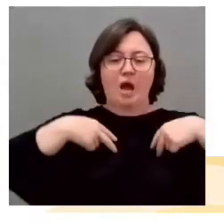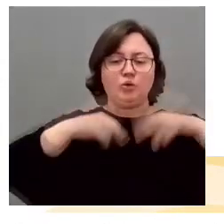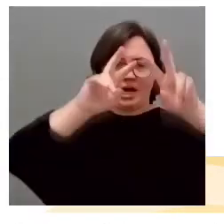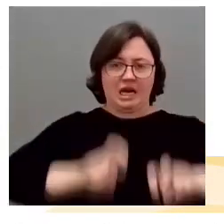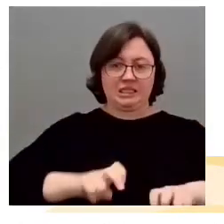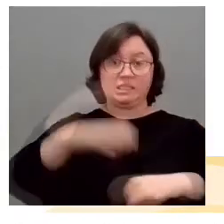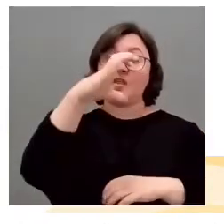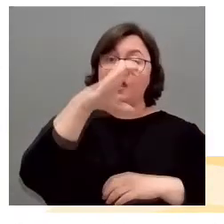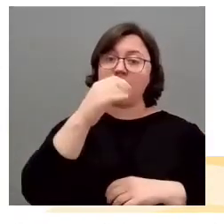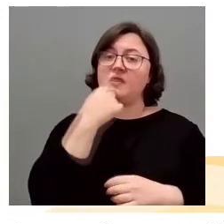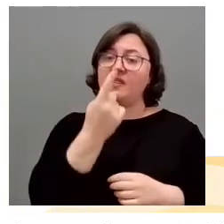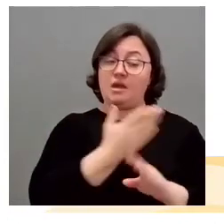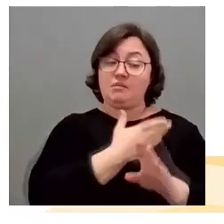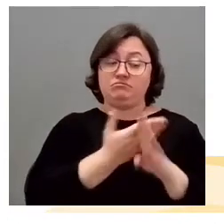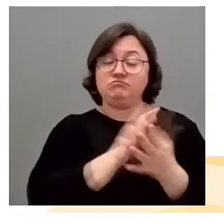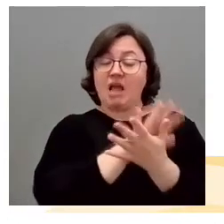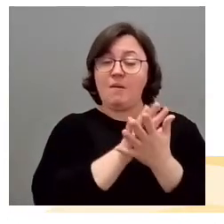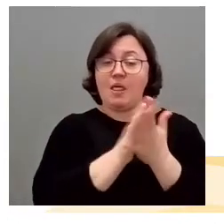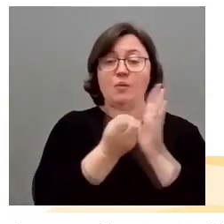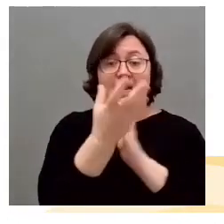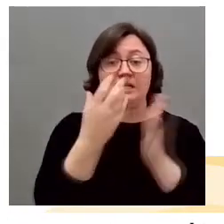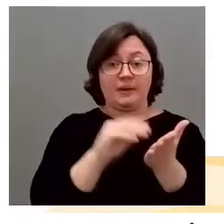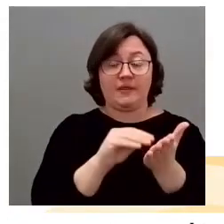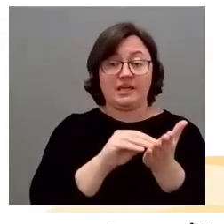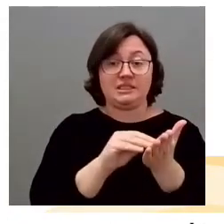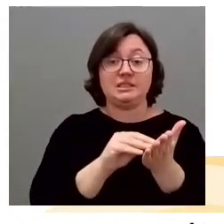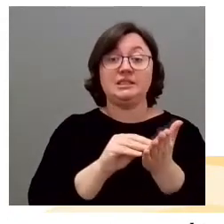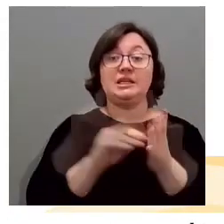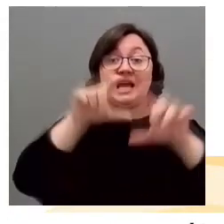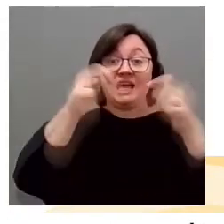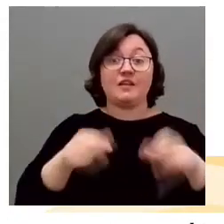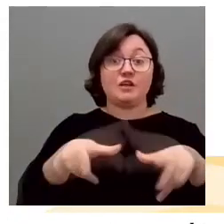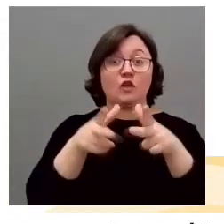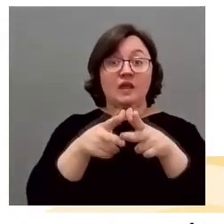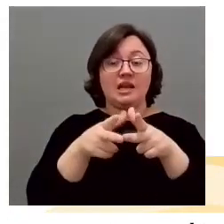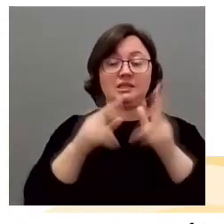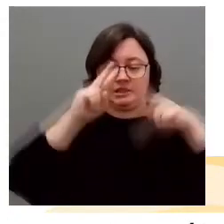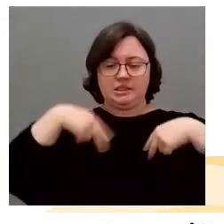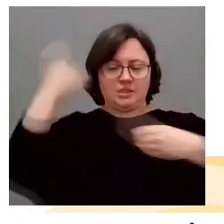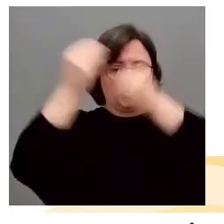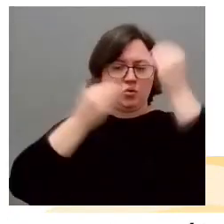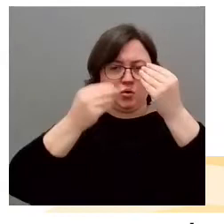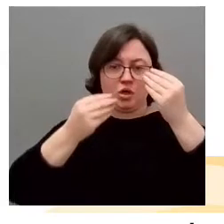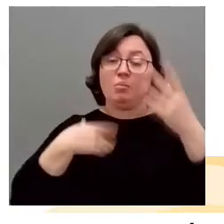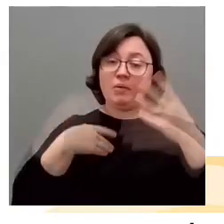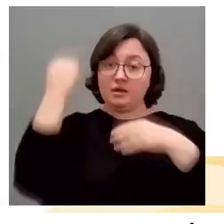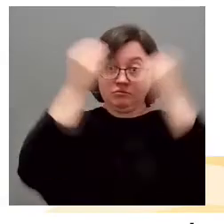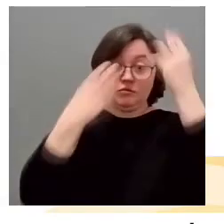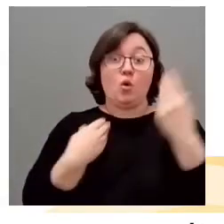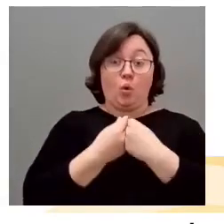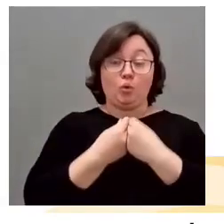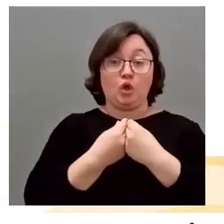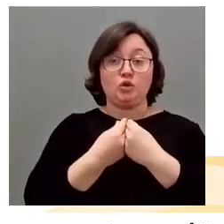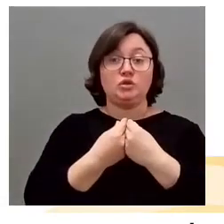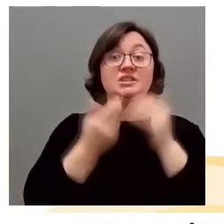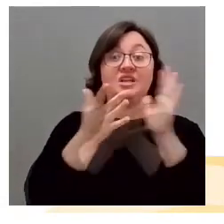apuntado estos días algunas cuestiones y las entidades sociales también recapacitemos juntos con la administración de